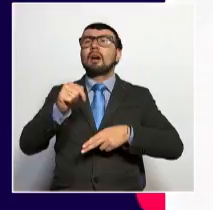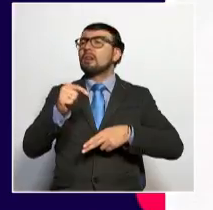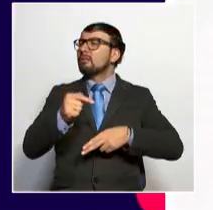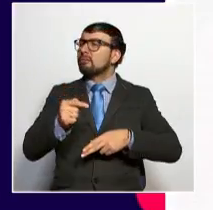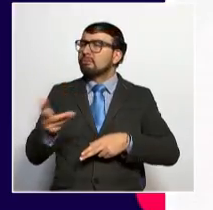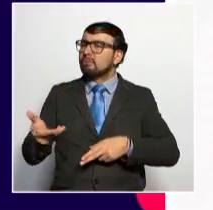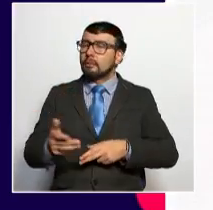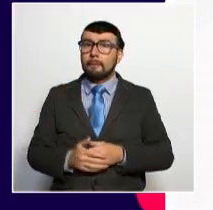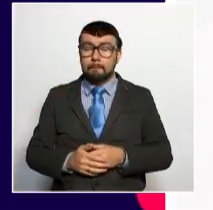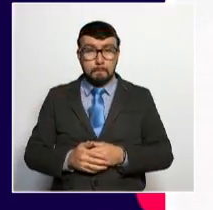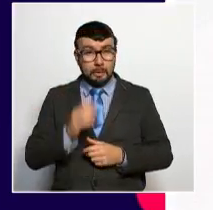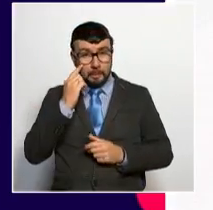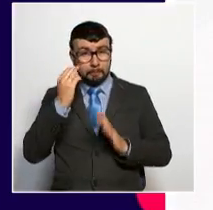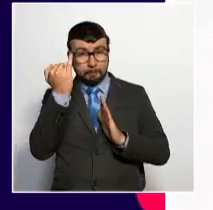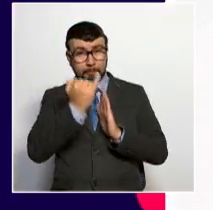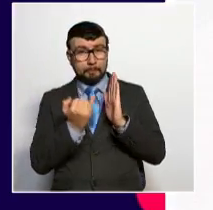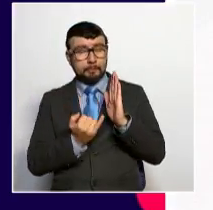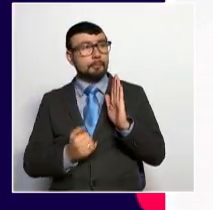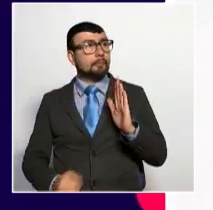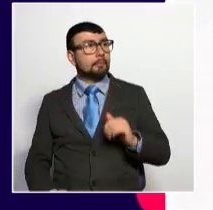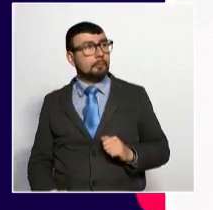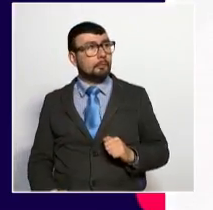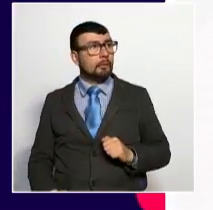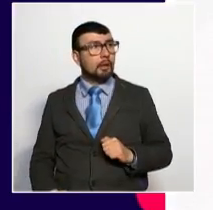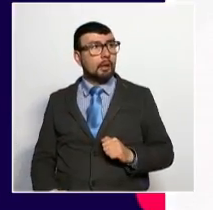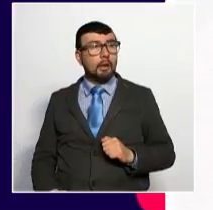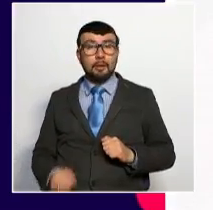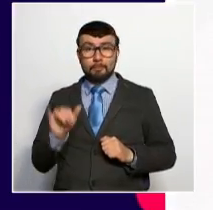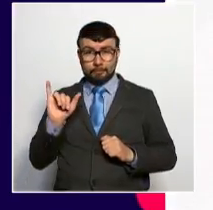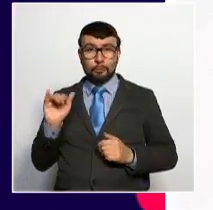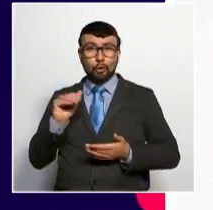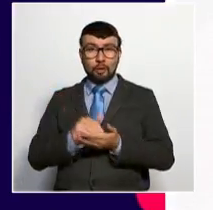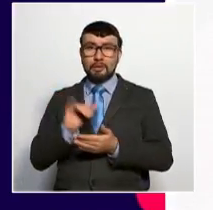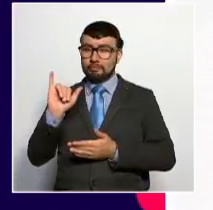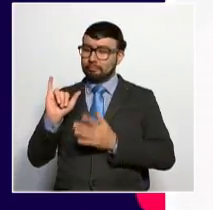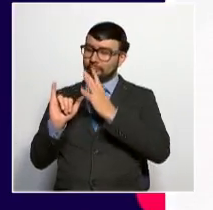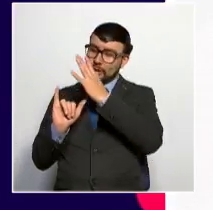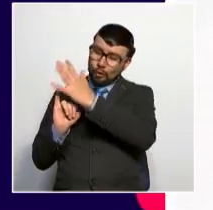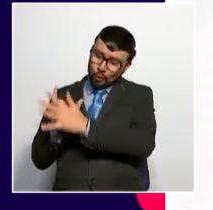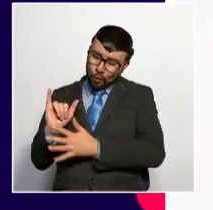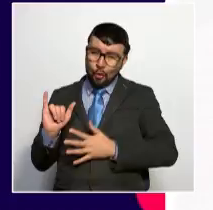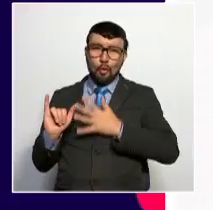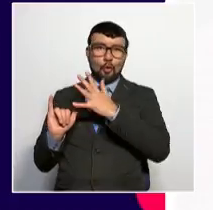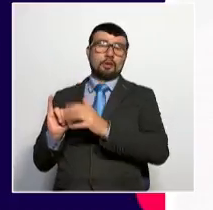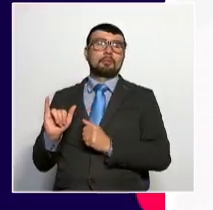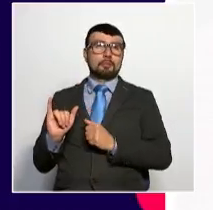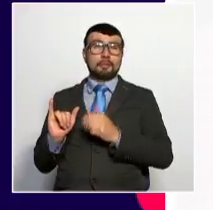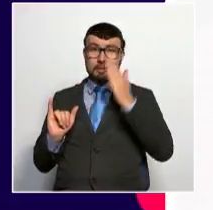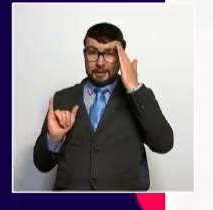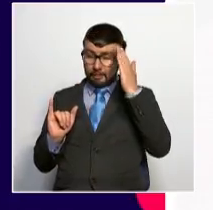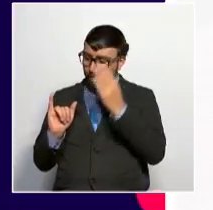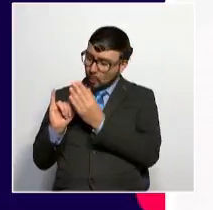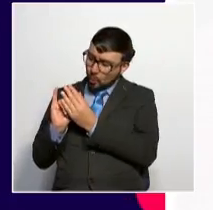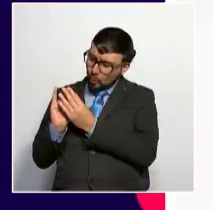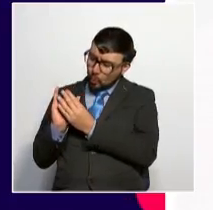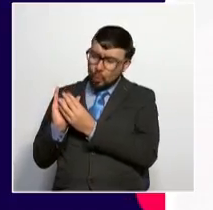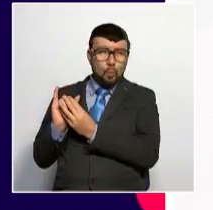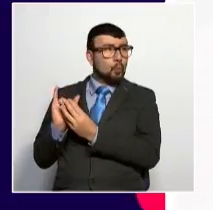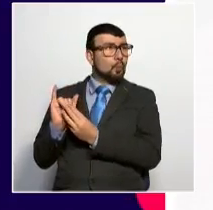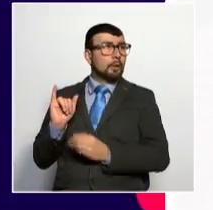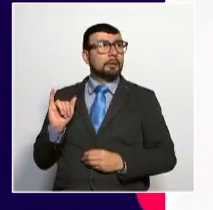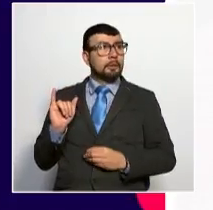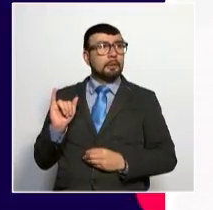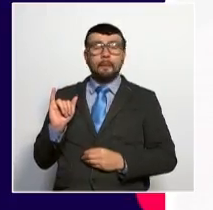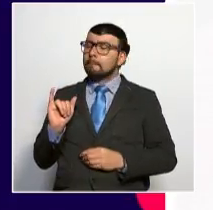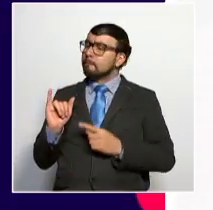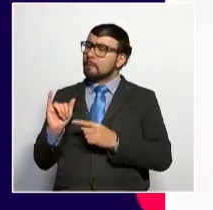imagen. En la imagen vamos a ver nuevamente nuestro útero. Entonces recordemos que es esta perita, esta forma de pera. El útero